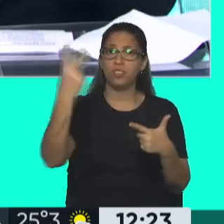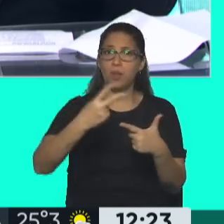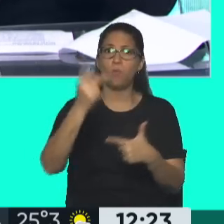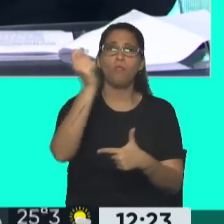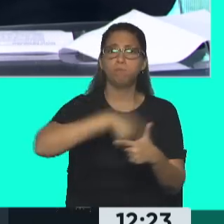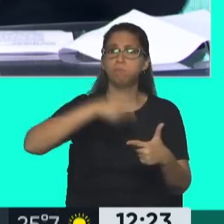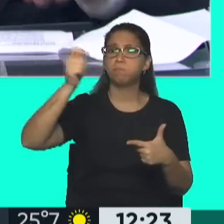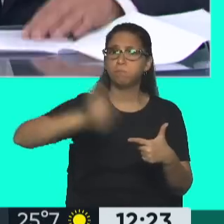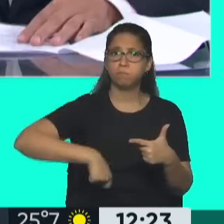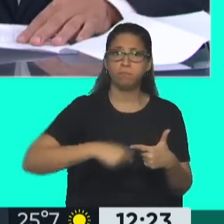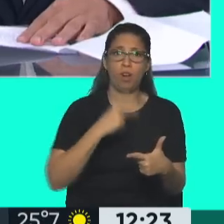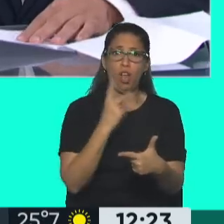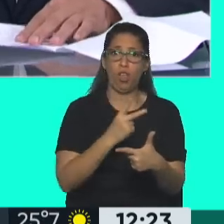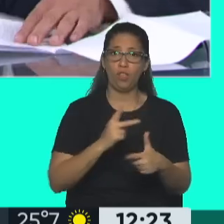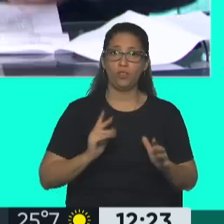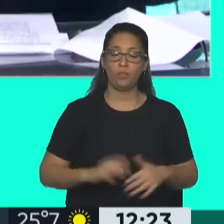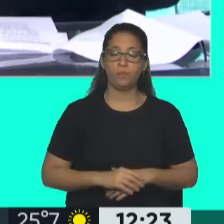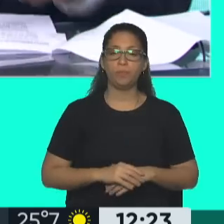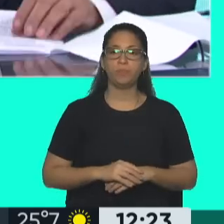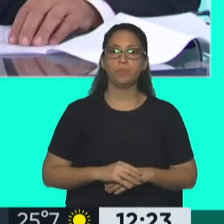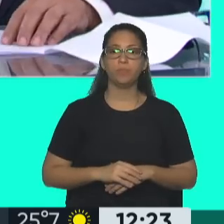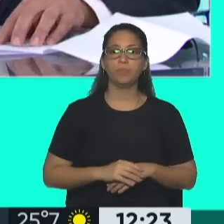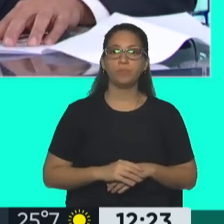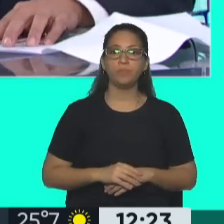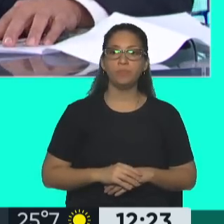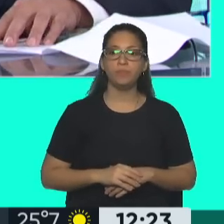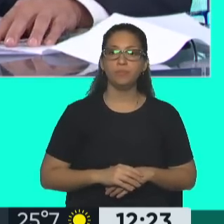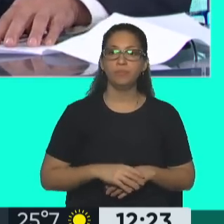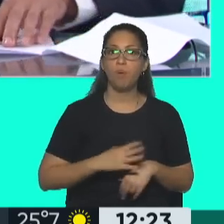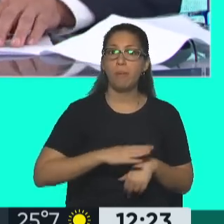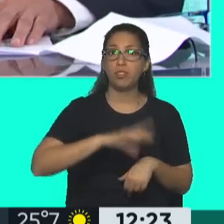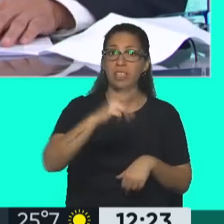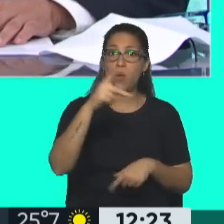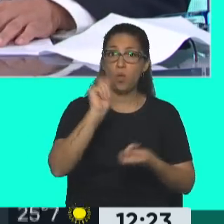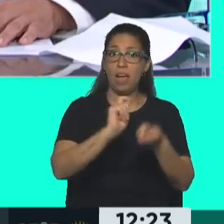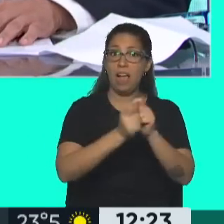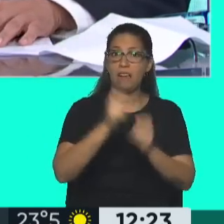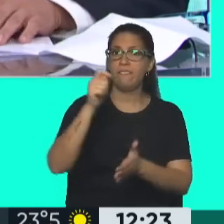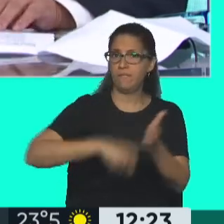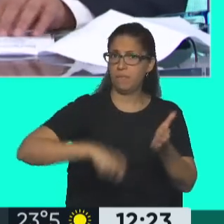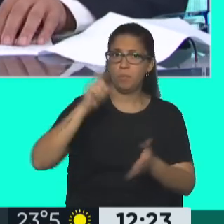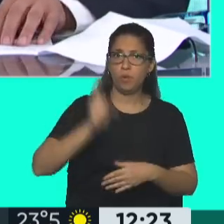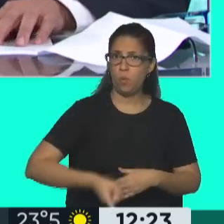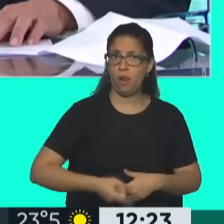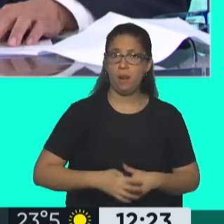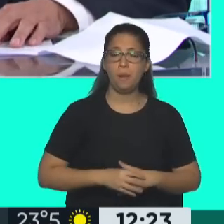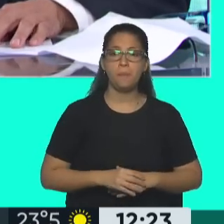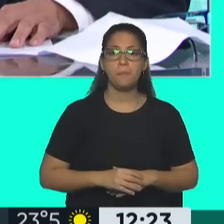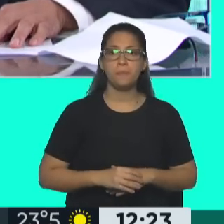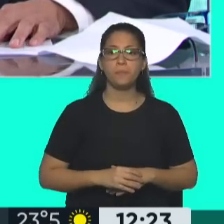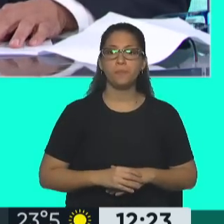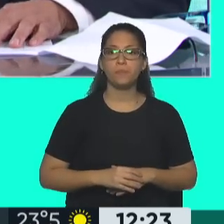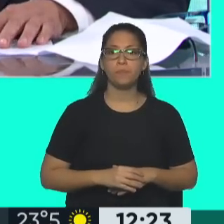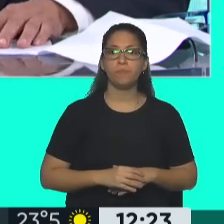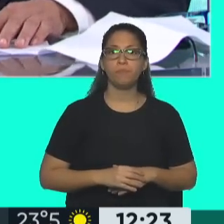la extensión o el cambio, la modificación del acuerdo, lo firmó igual.